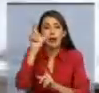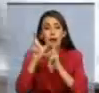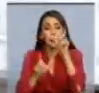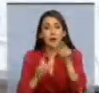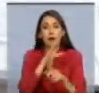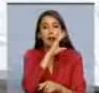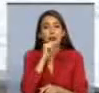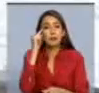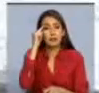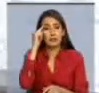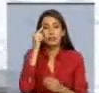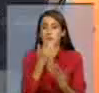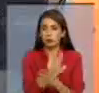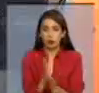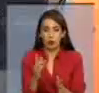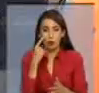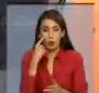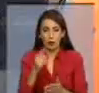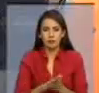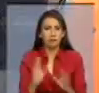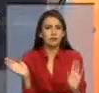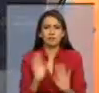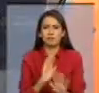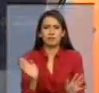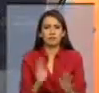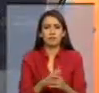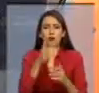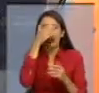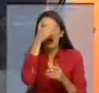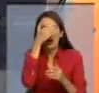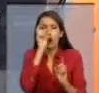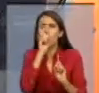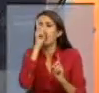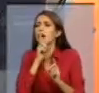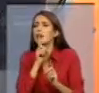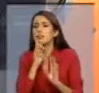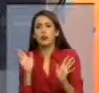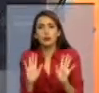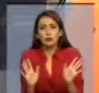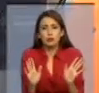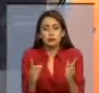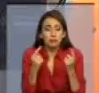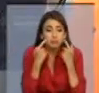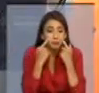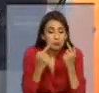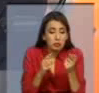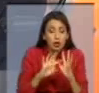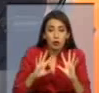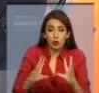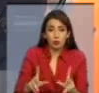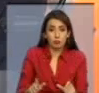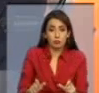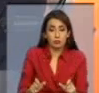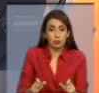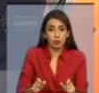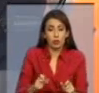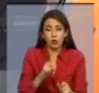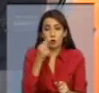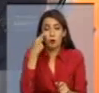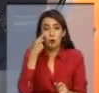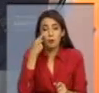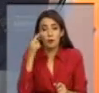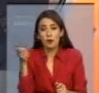expresidente Rafael Correa. Ni vamos a taparnos los ojos en caso de que existiera algo grave,